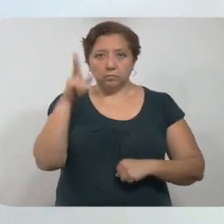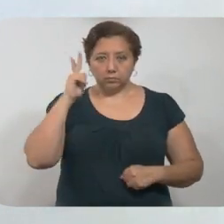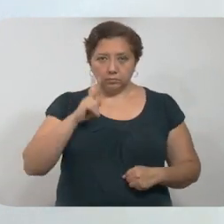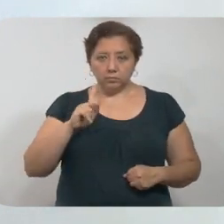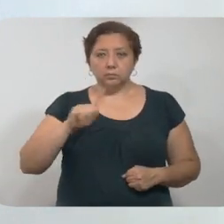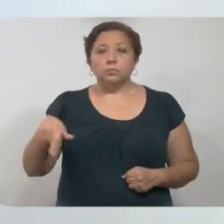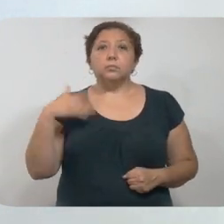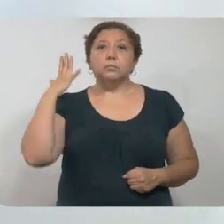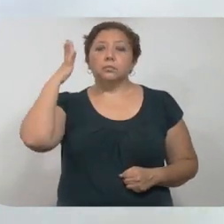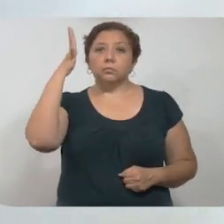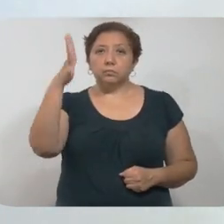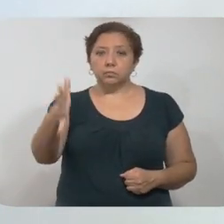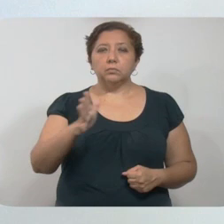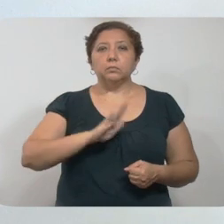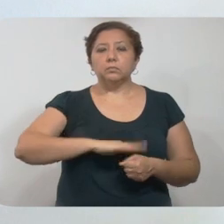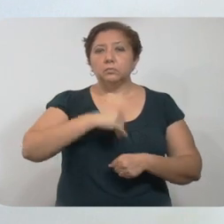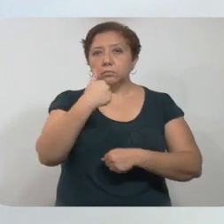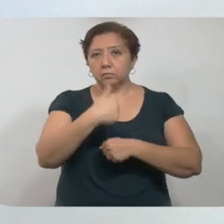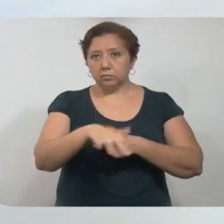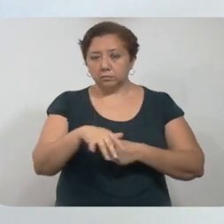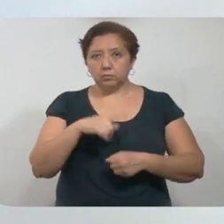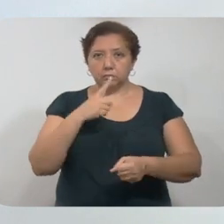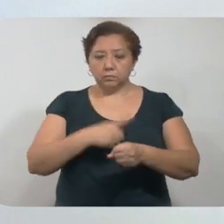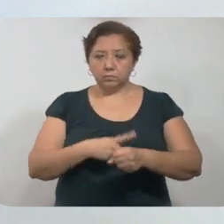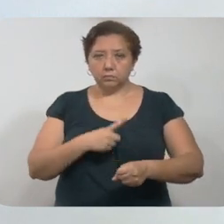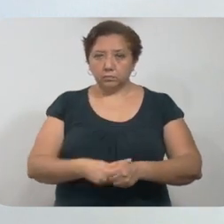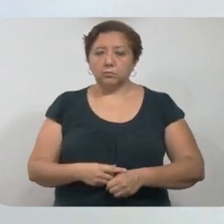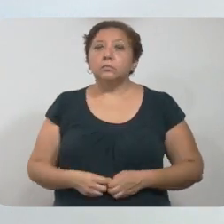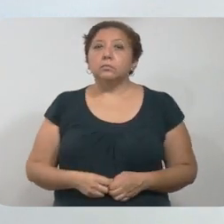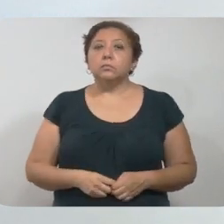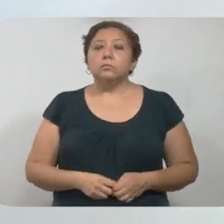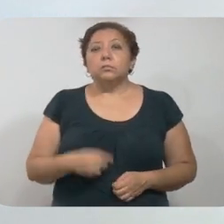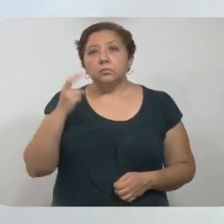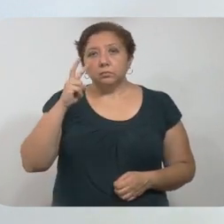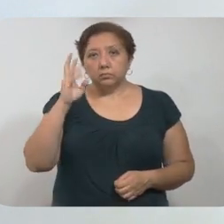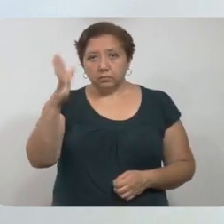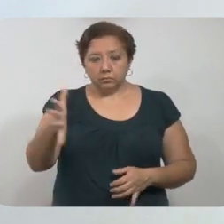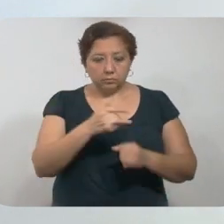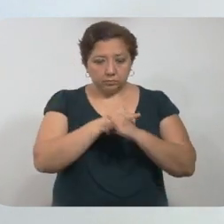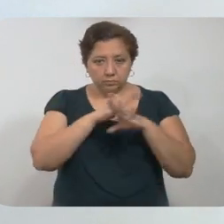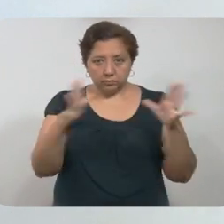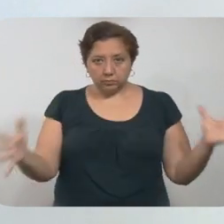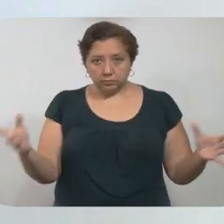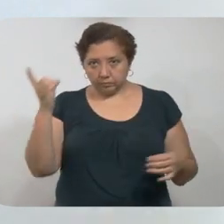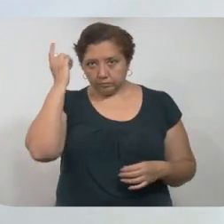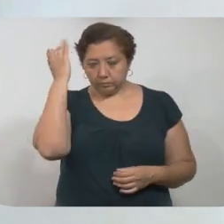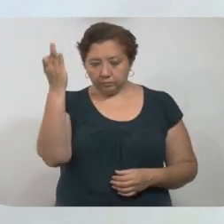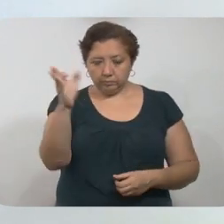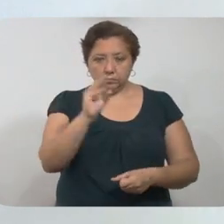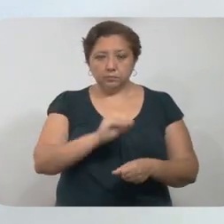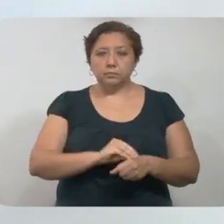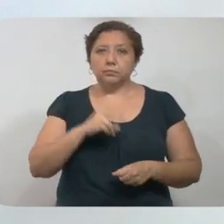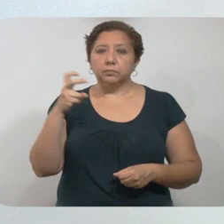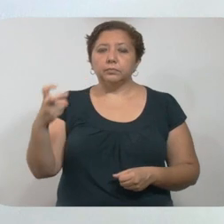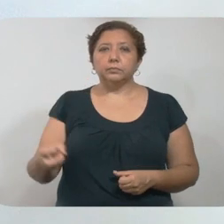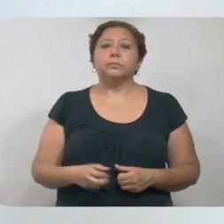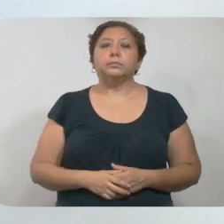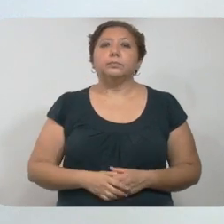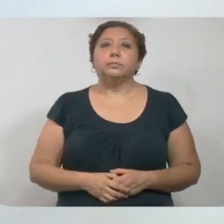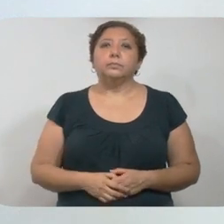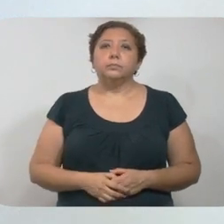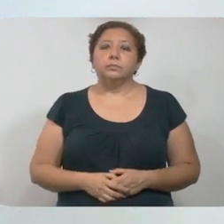pruebas implicará, por tanto, un mayor número de casos confirmados, que se reflejará en los partes médicos durante la implementación de estos